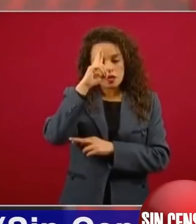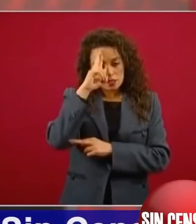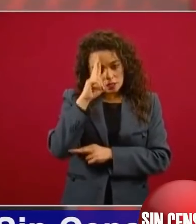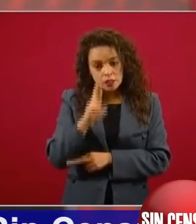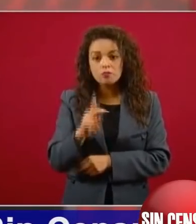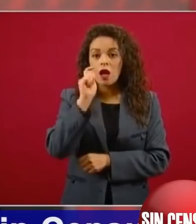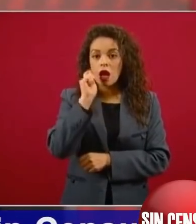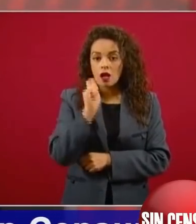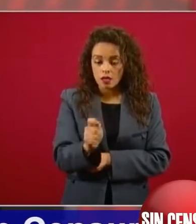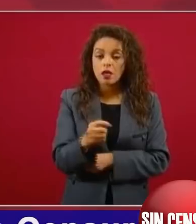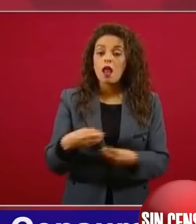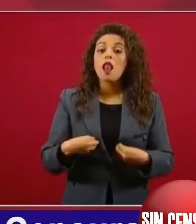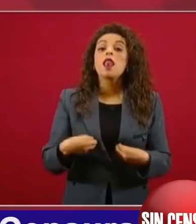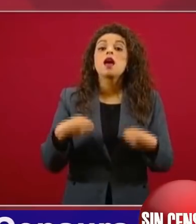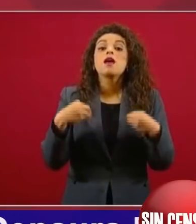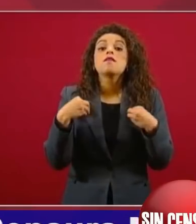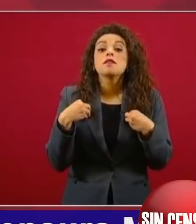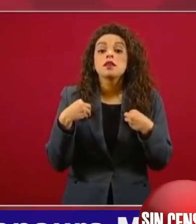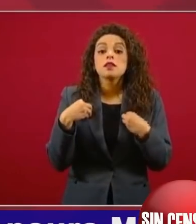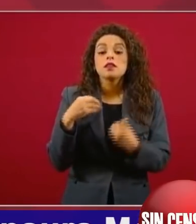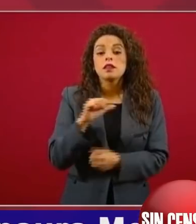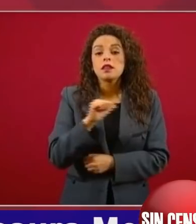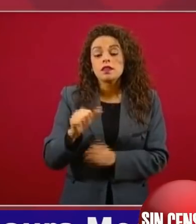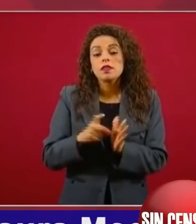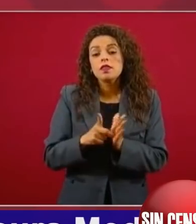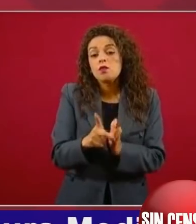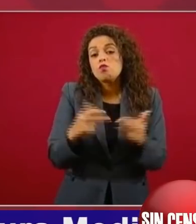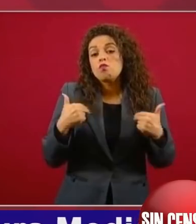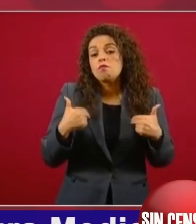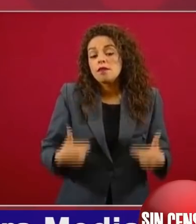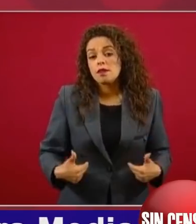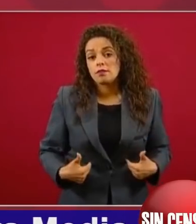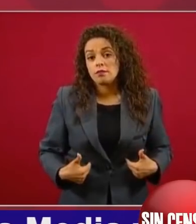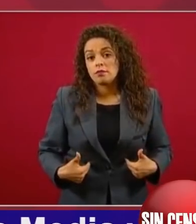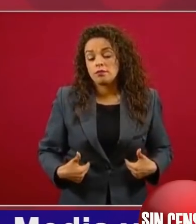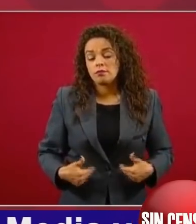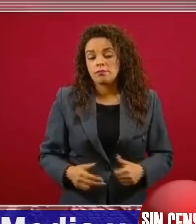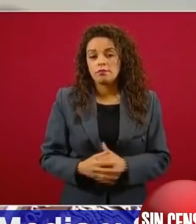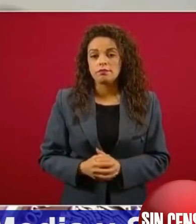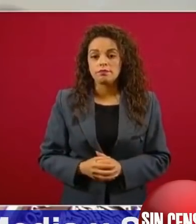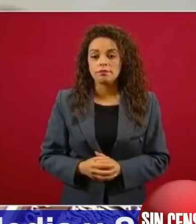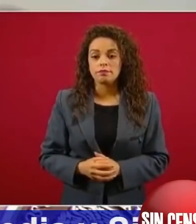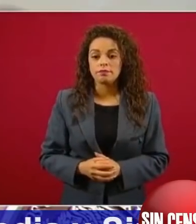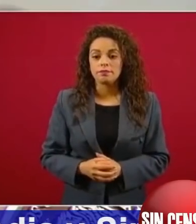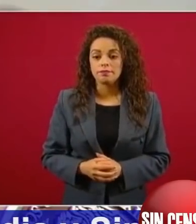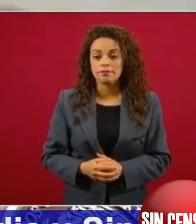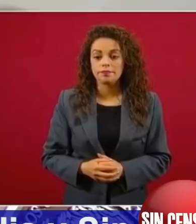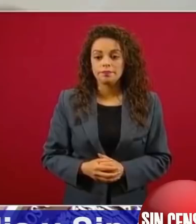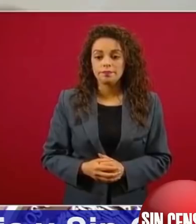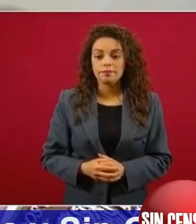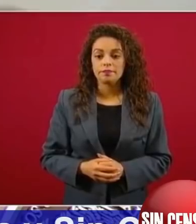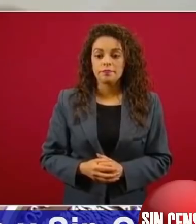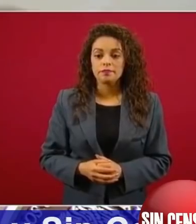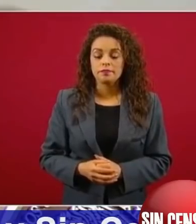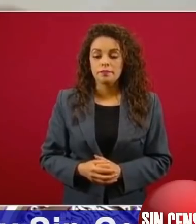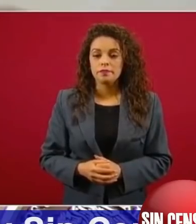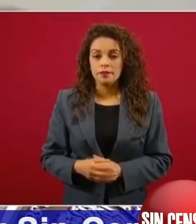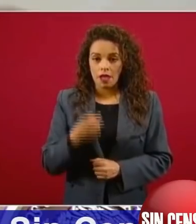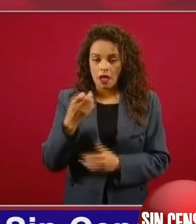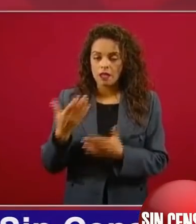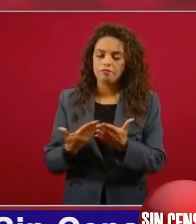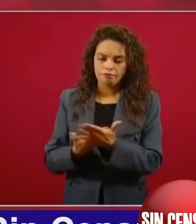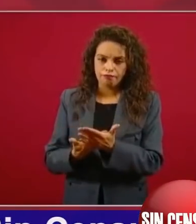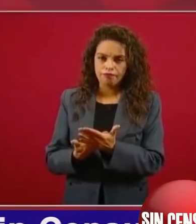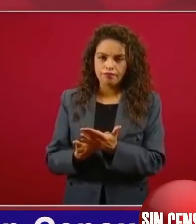respetar los derechos humanos. Entonces, eso es lo que se presentó. Viene ahora,